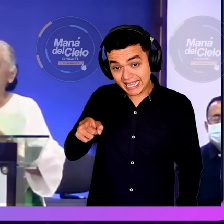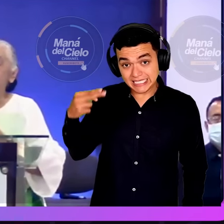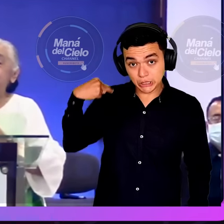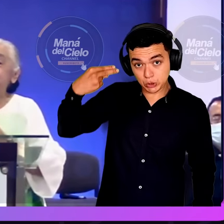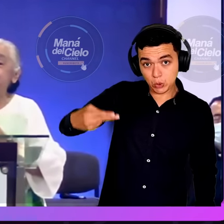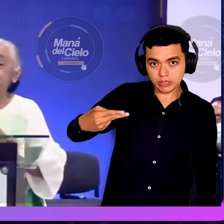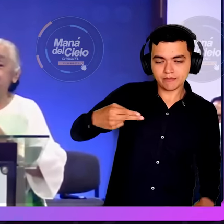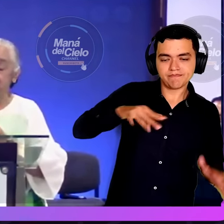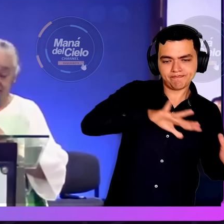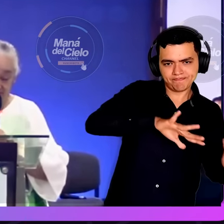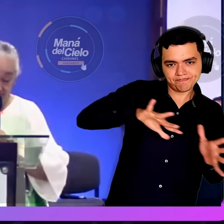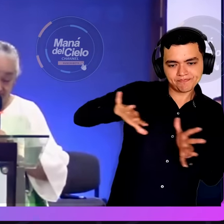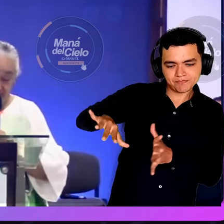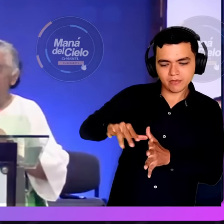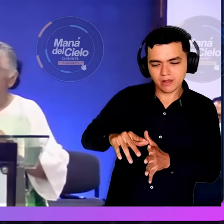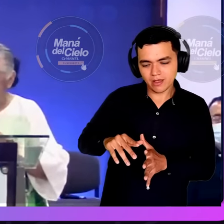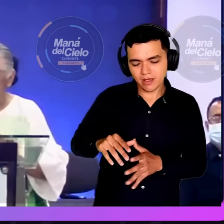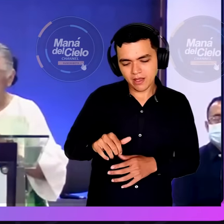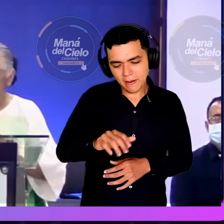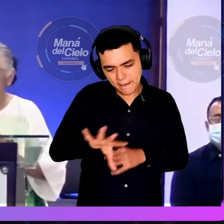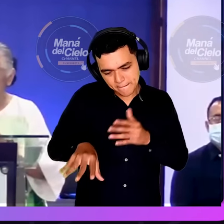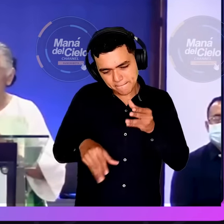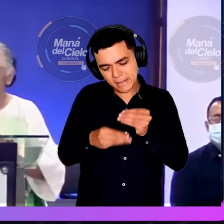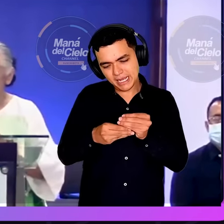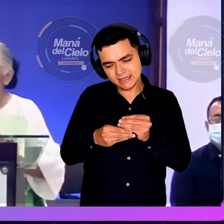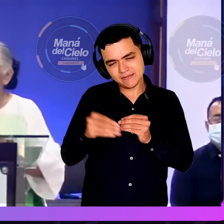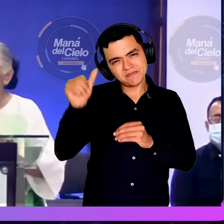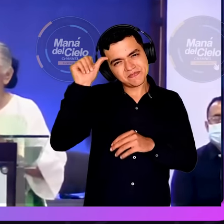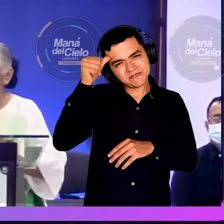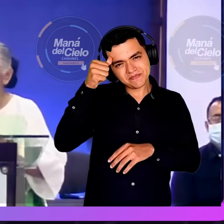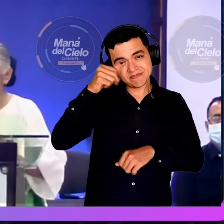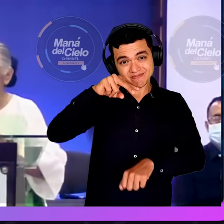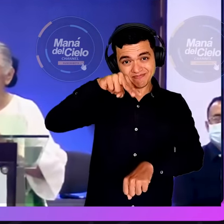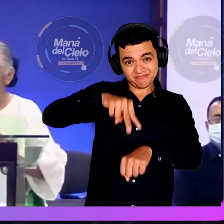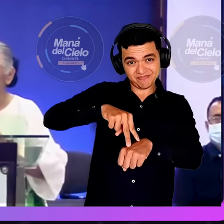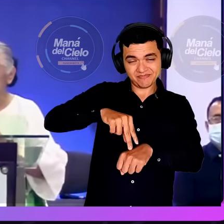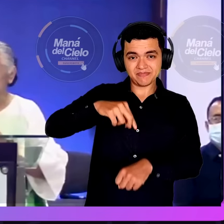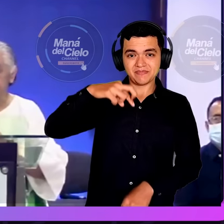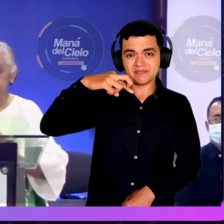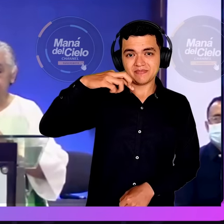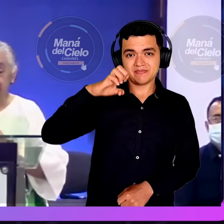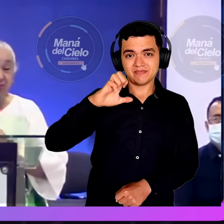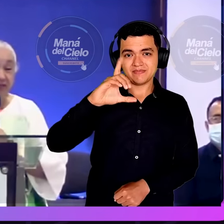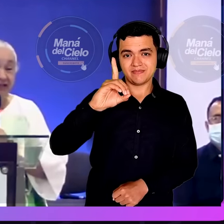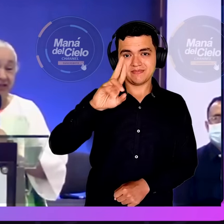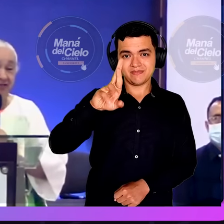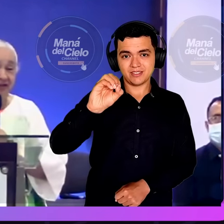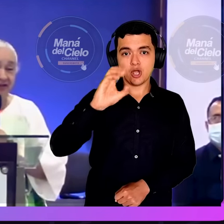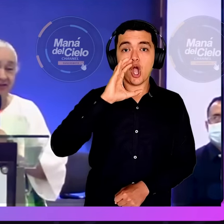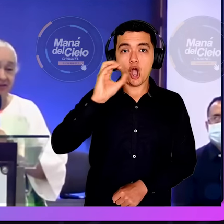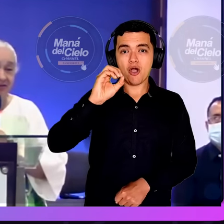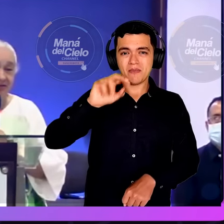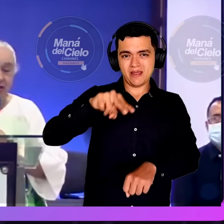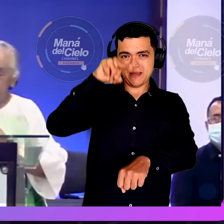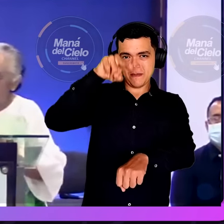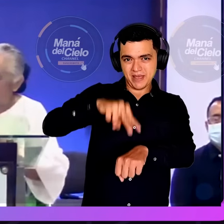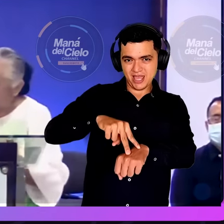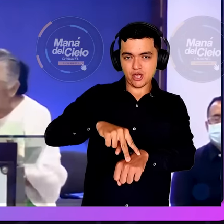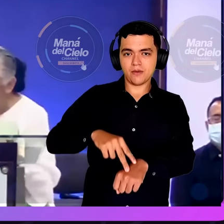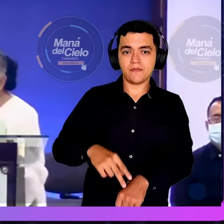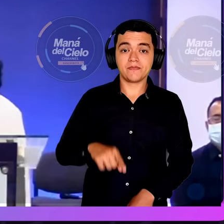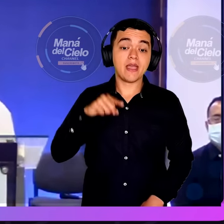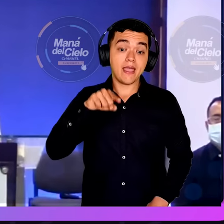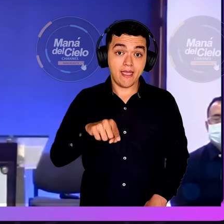Yo he tenido un pensamiento. No es extraño. No es una doctrina, no está escrito. Es un pensamiento que he tenido. Yo